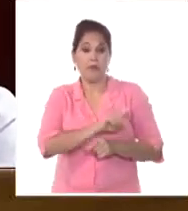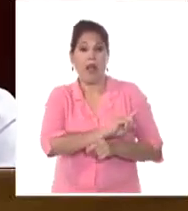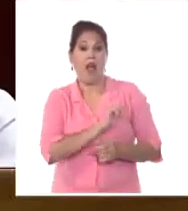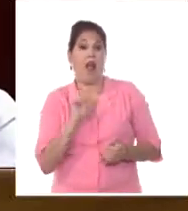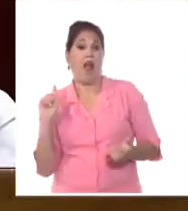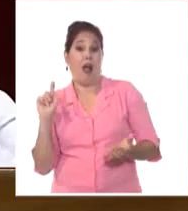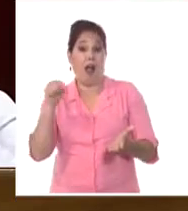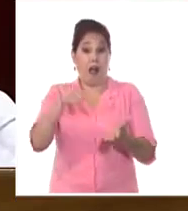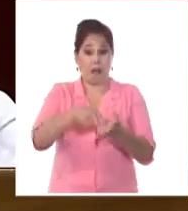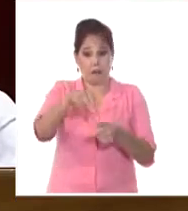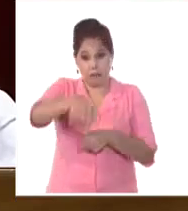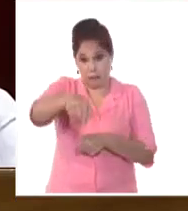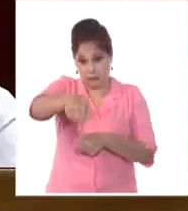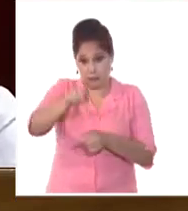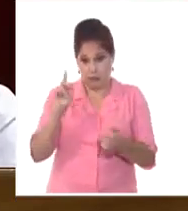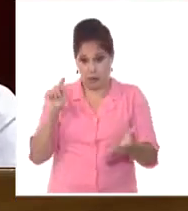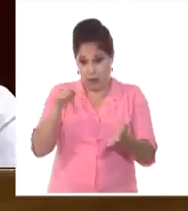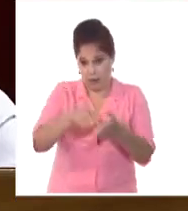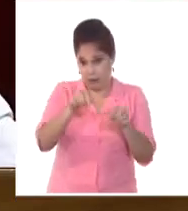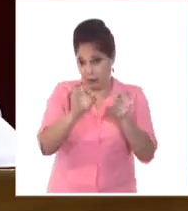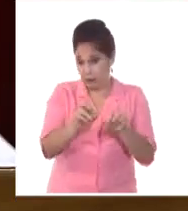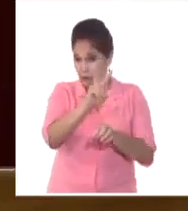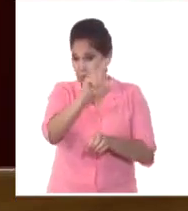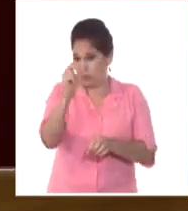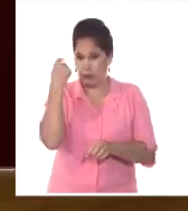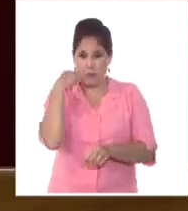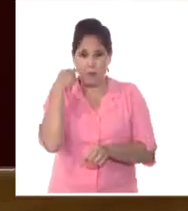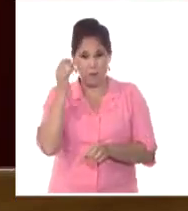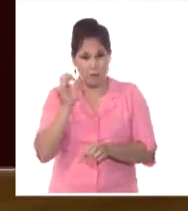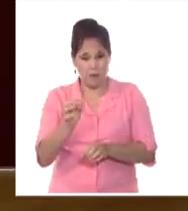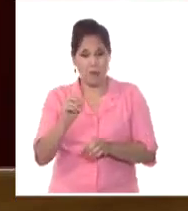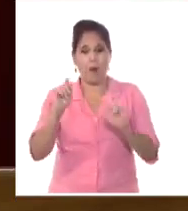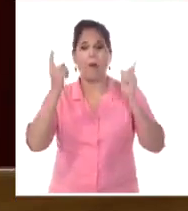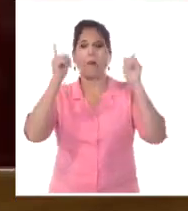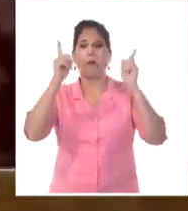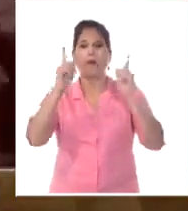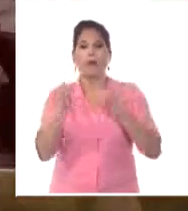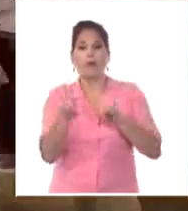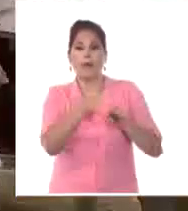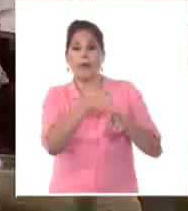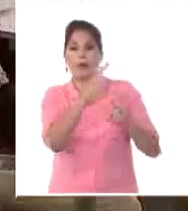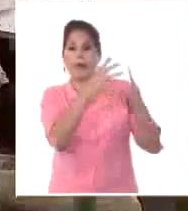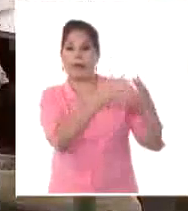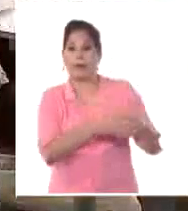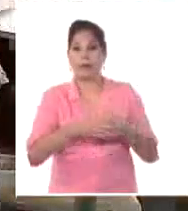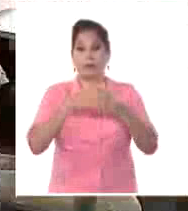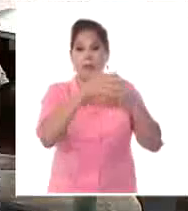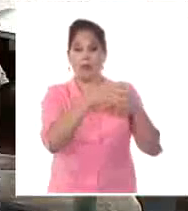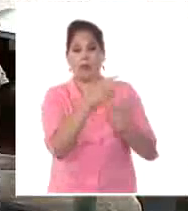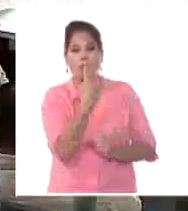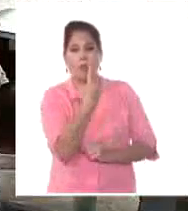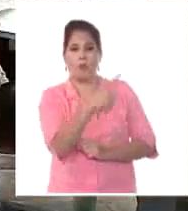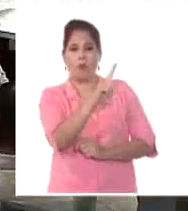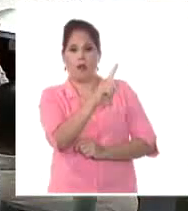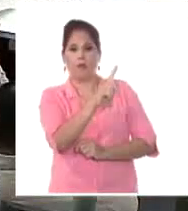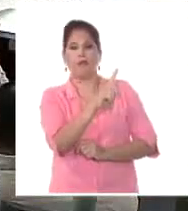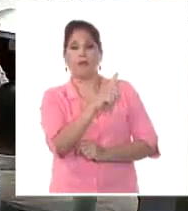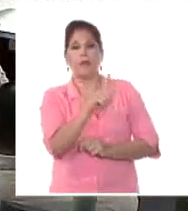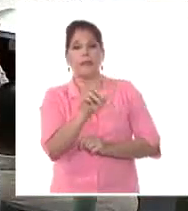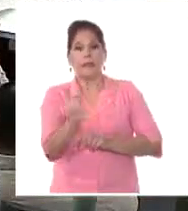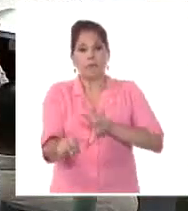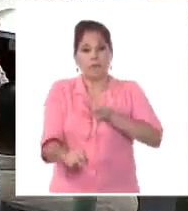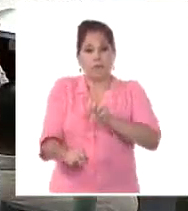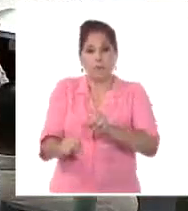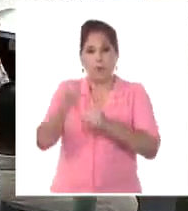días de hoy, durante 200 años, la política del vecino poderoso ha sido una sola: apoderarse de